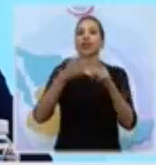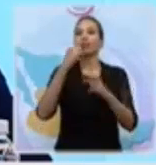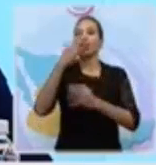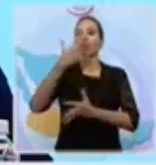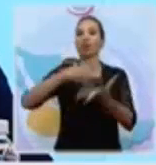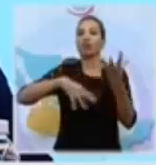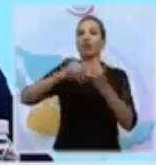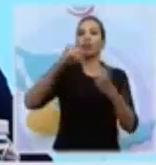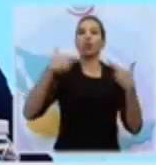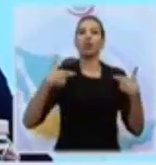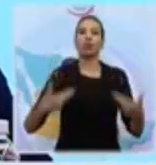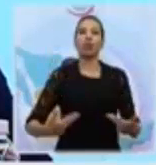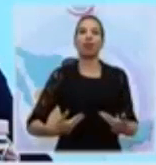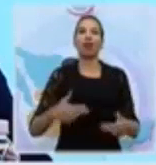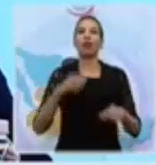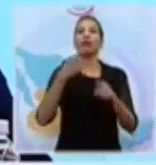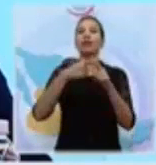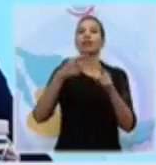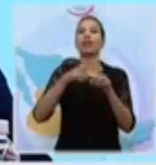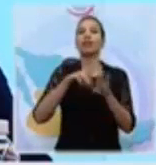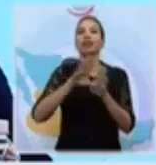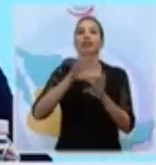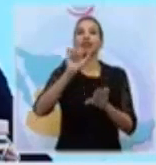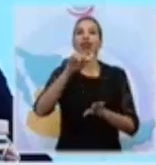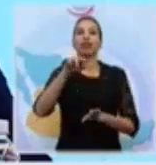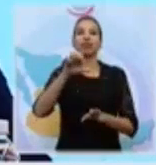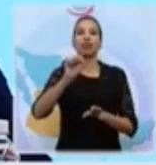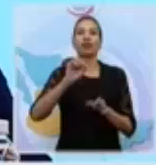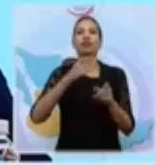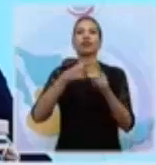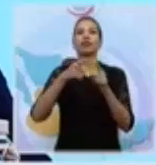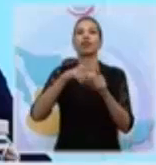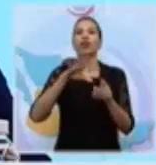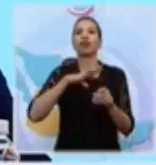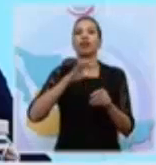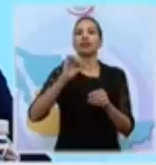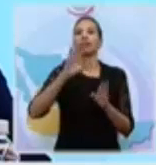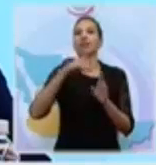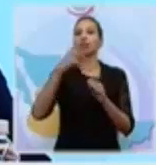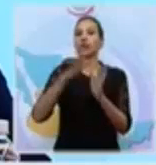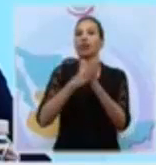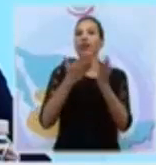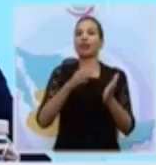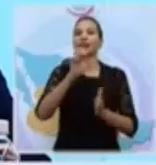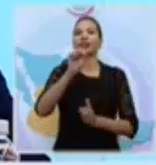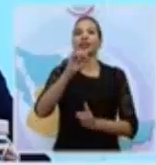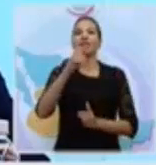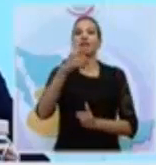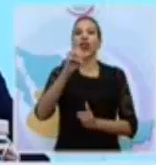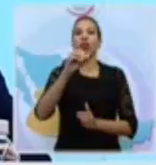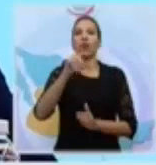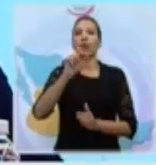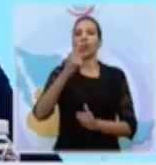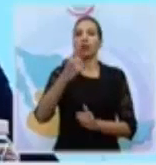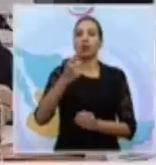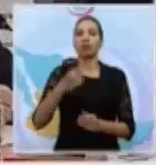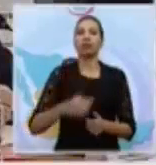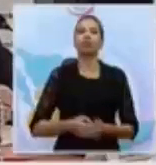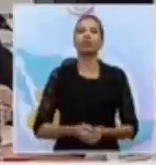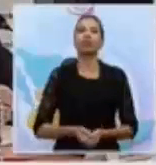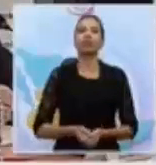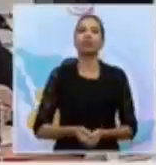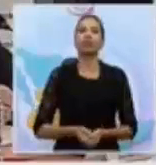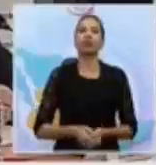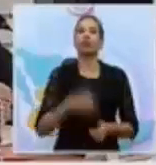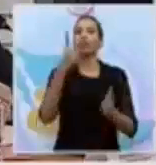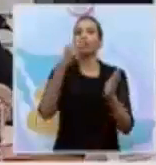humano. CIESAS, Colmex, CIECAS, siglo XXI, en prensa.